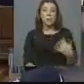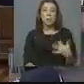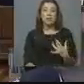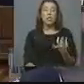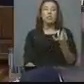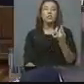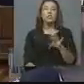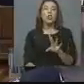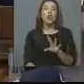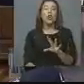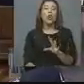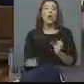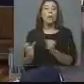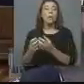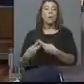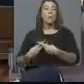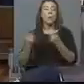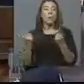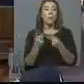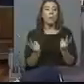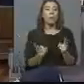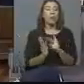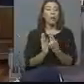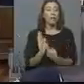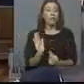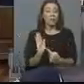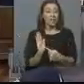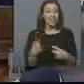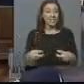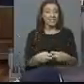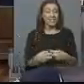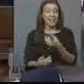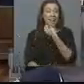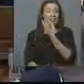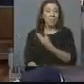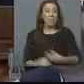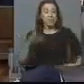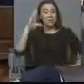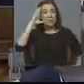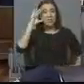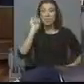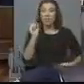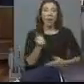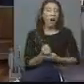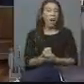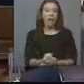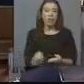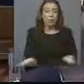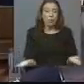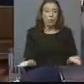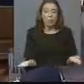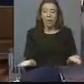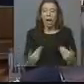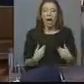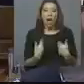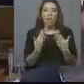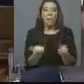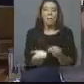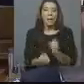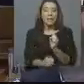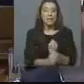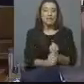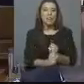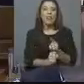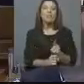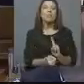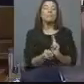en el sector público. Y la reforma sindical que plantea la presidenta Bachelet no ayuda a generar trabajo, sino